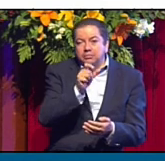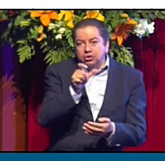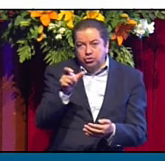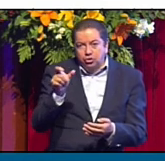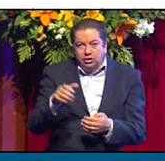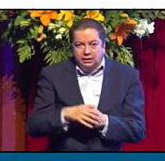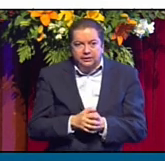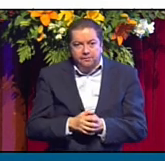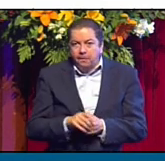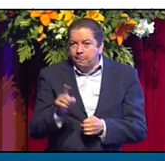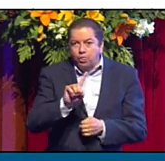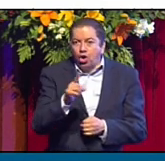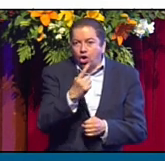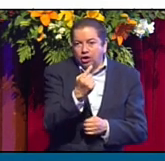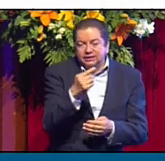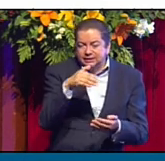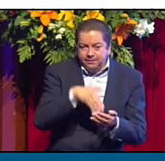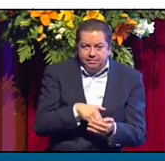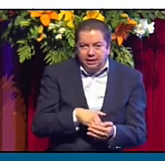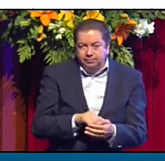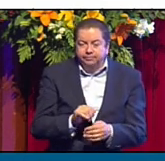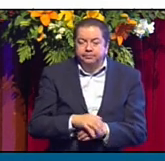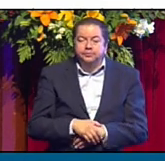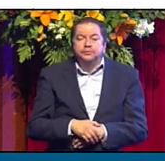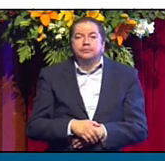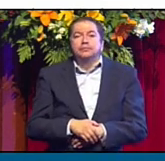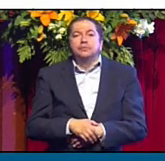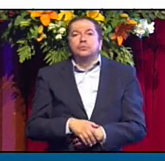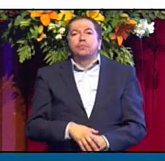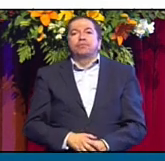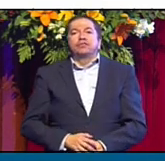indicando, en los 11.000 que nos estaban indicando en un momento.